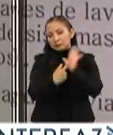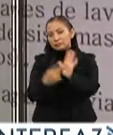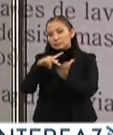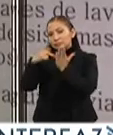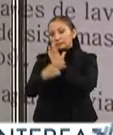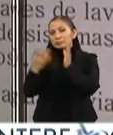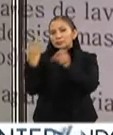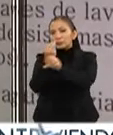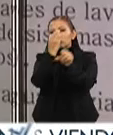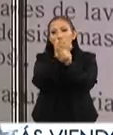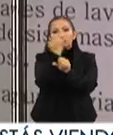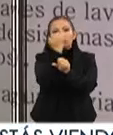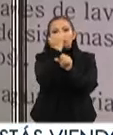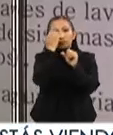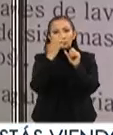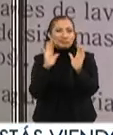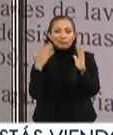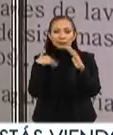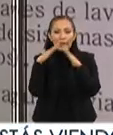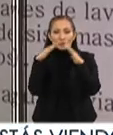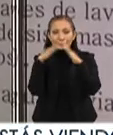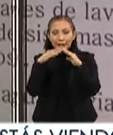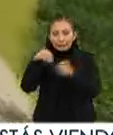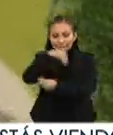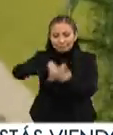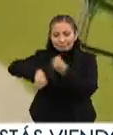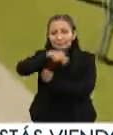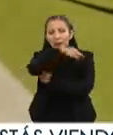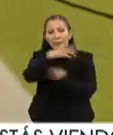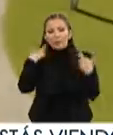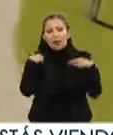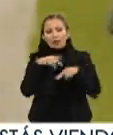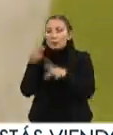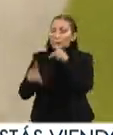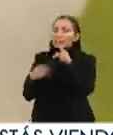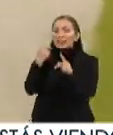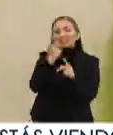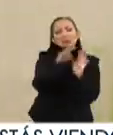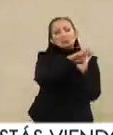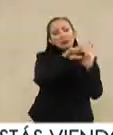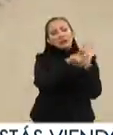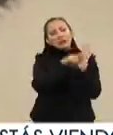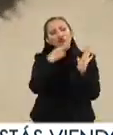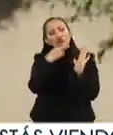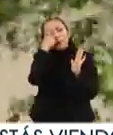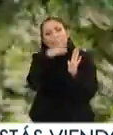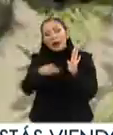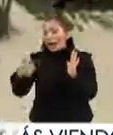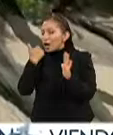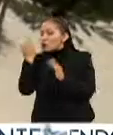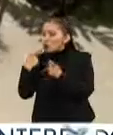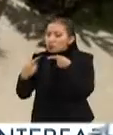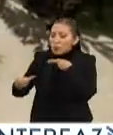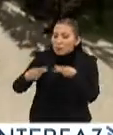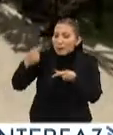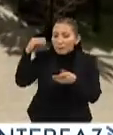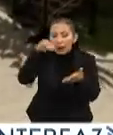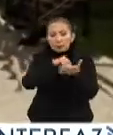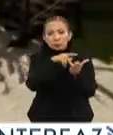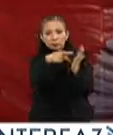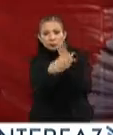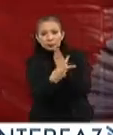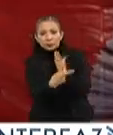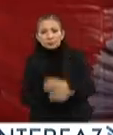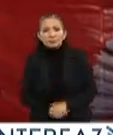proyecto Construcción de Vivienda Sustentable. El maestro Salomón conversó sobre la metodología que utilizó con sus alumnos para crear este